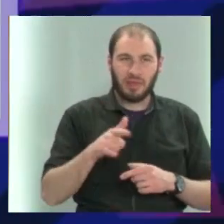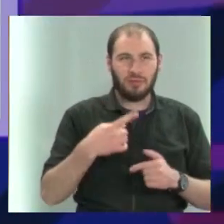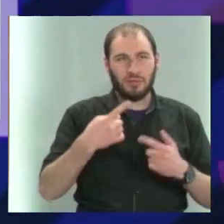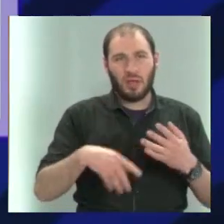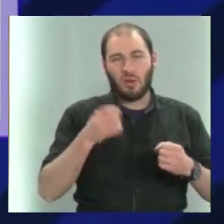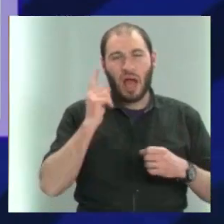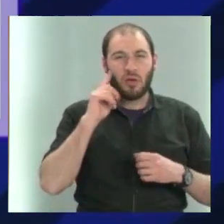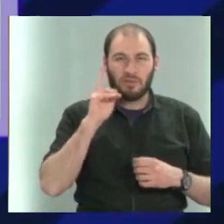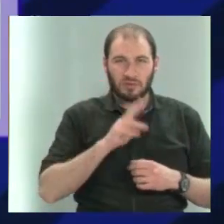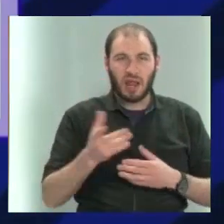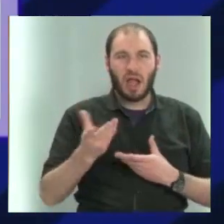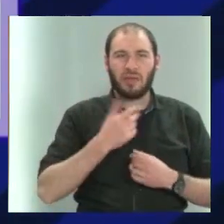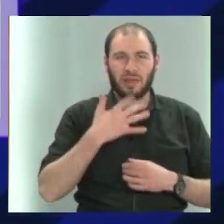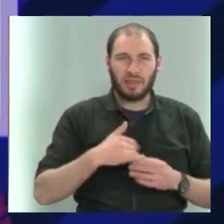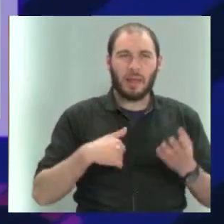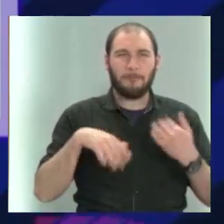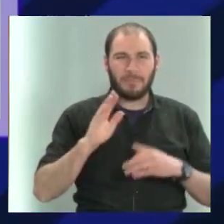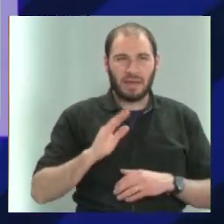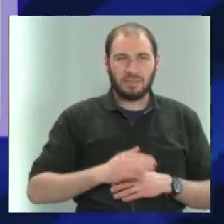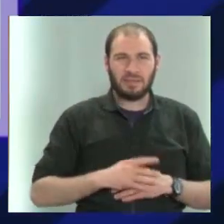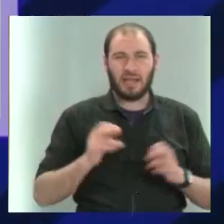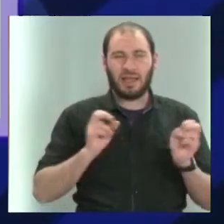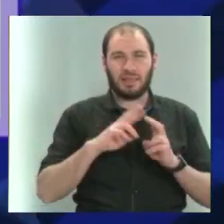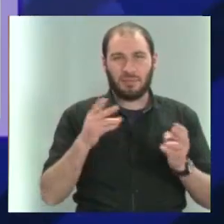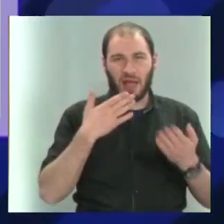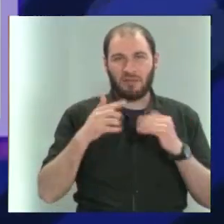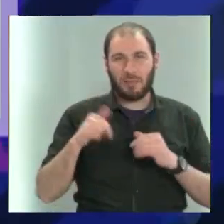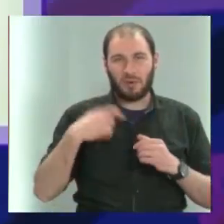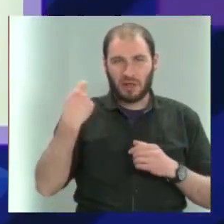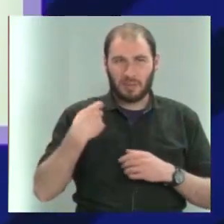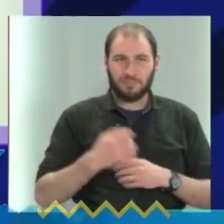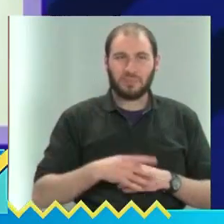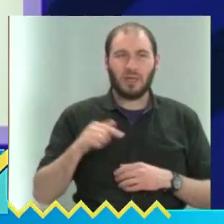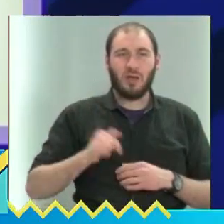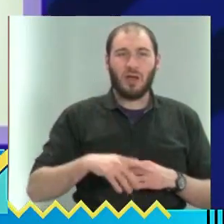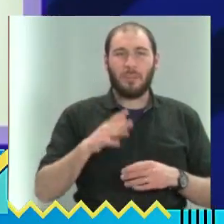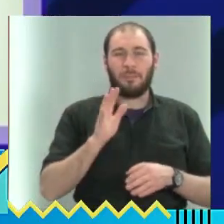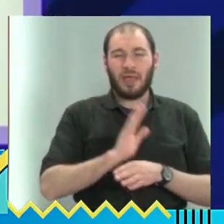pieza audiovisual que nos ayude a entender un poquitito más los temas que hablamos en el programa. Hoy en el de